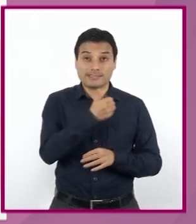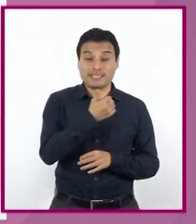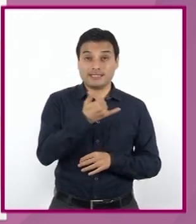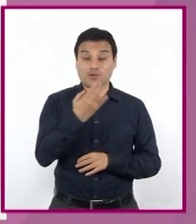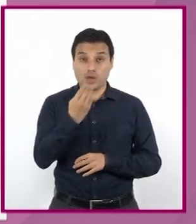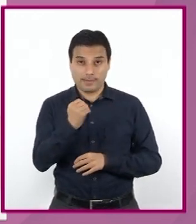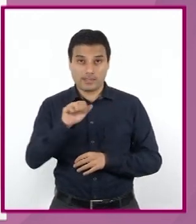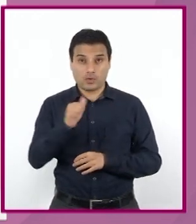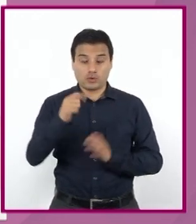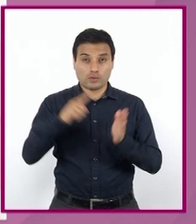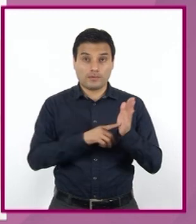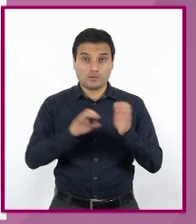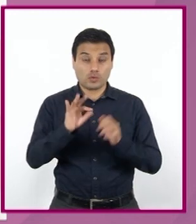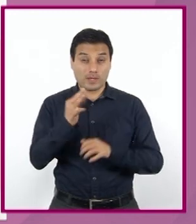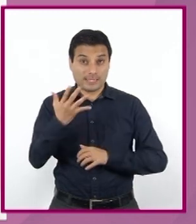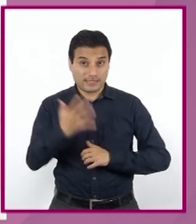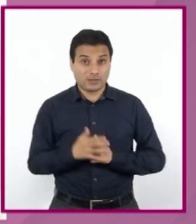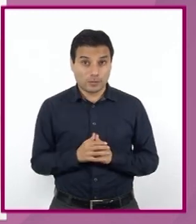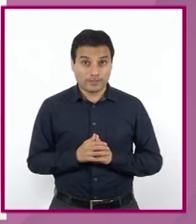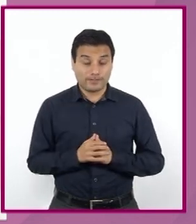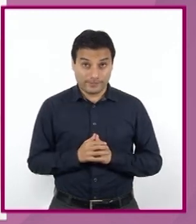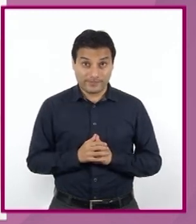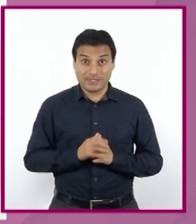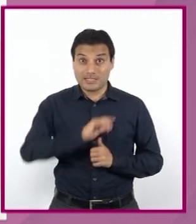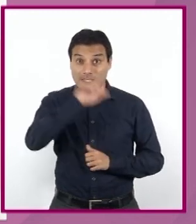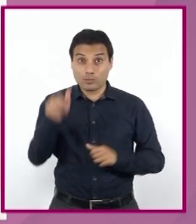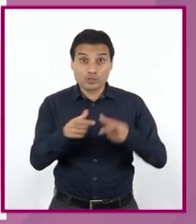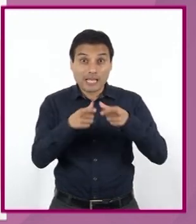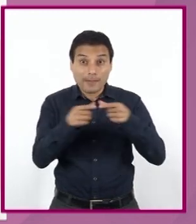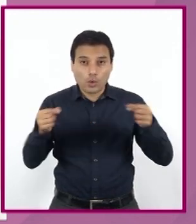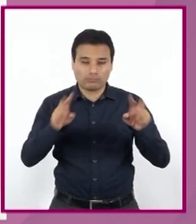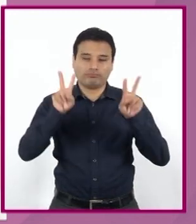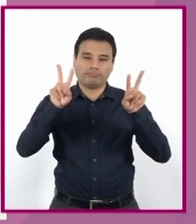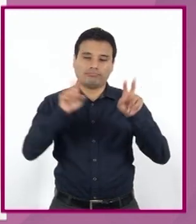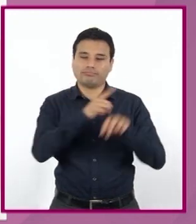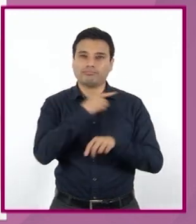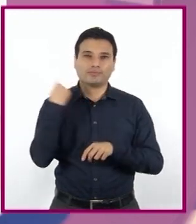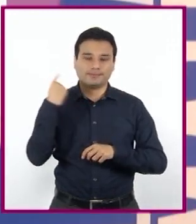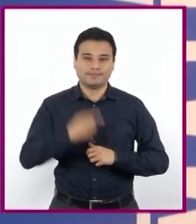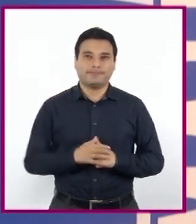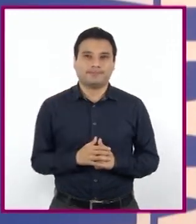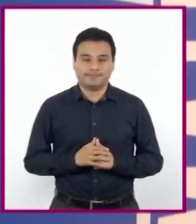agosto de 1945 y llevaron a la rendición a Japón.